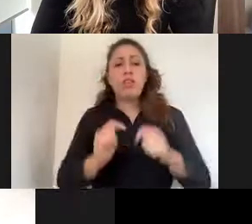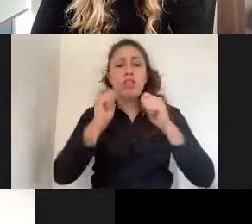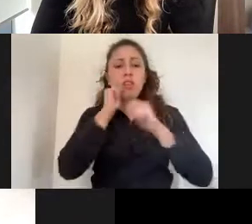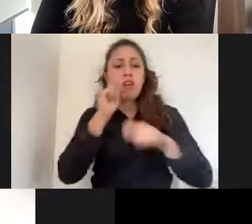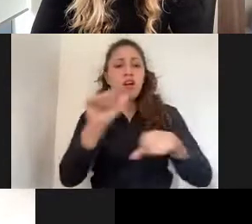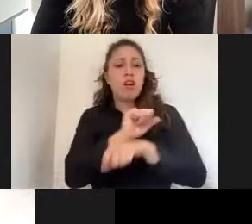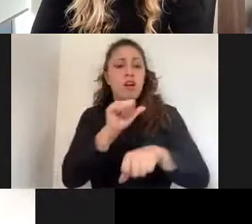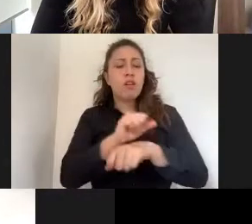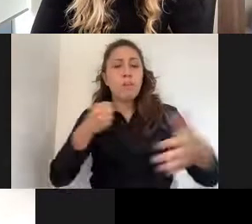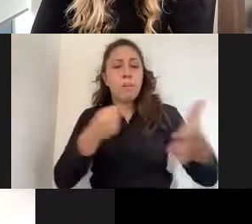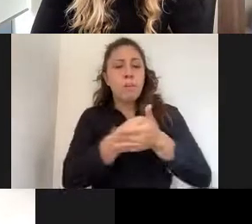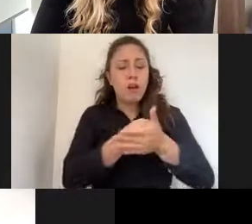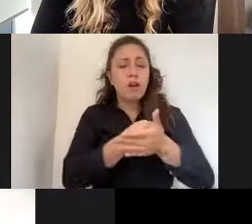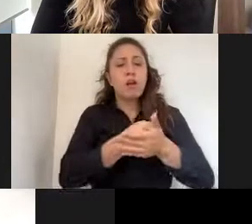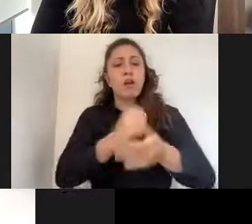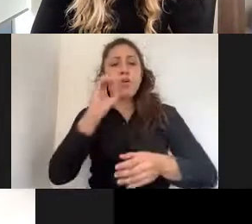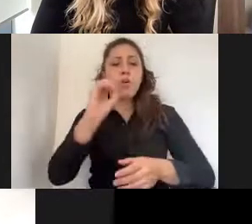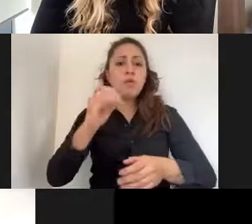quienes usan